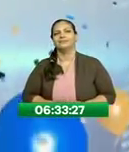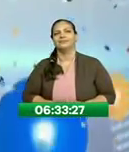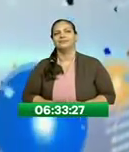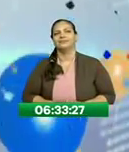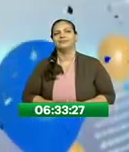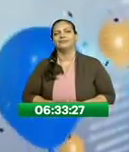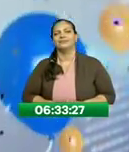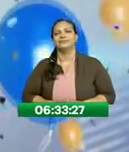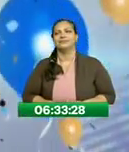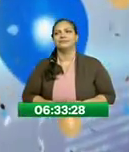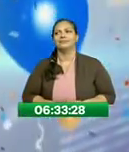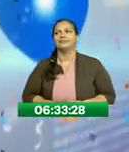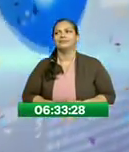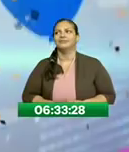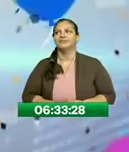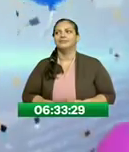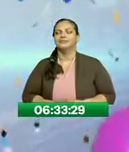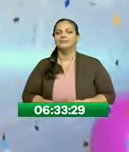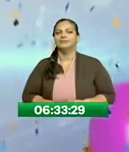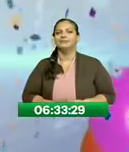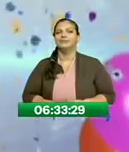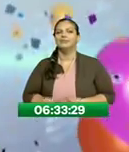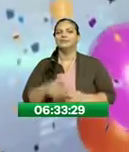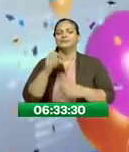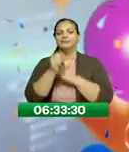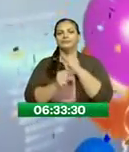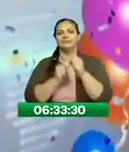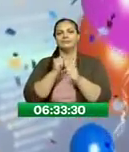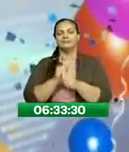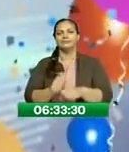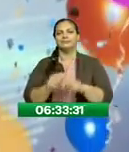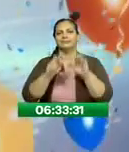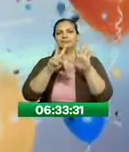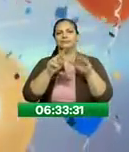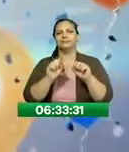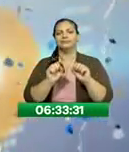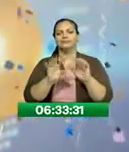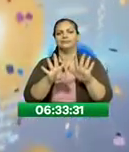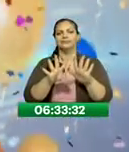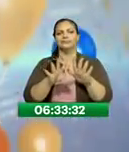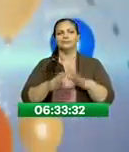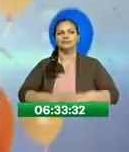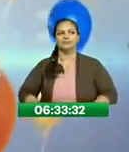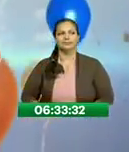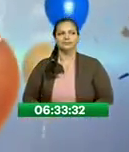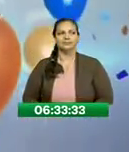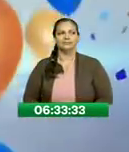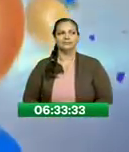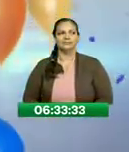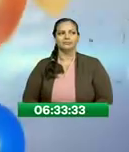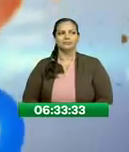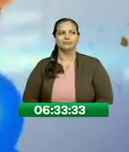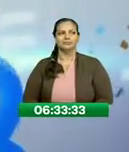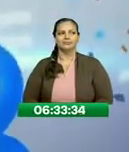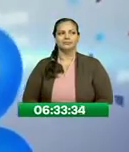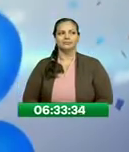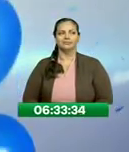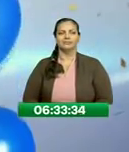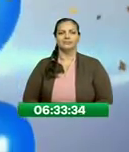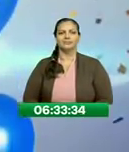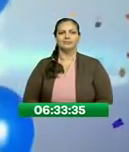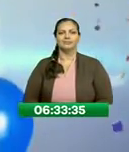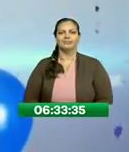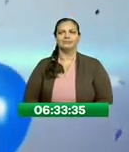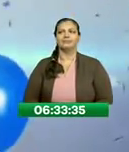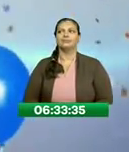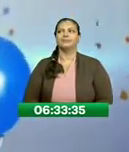Doña Lucía Arana, 79 años, la mamita del señor del expreso, que nos hace el recorrido todas las mañanas.